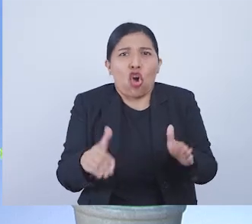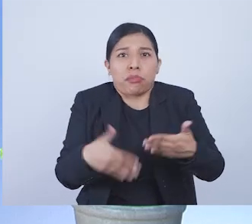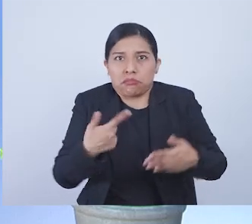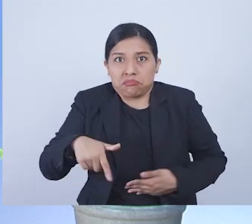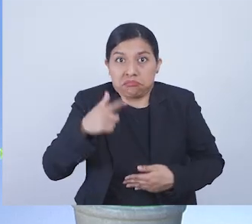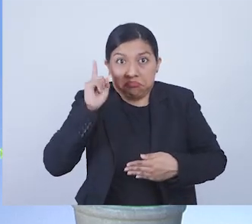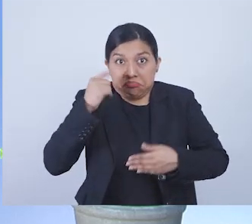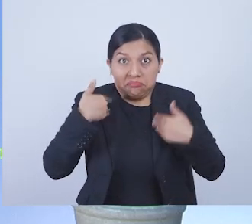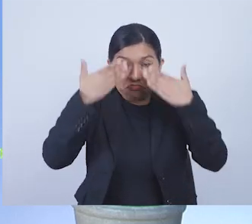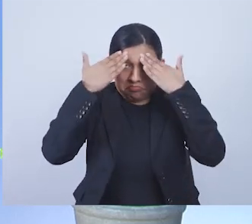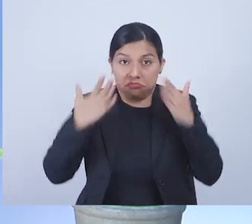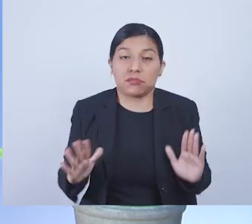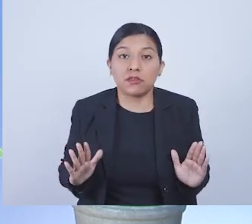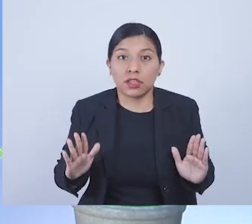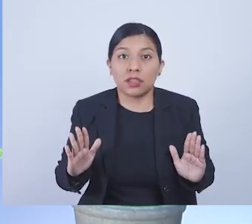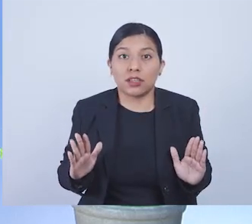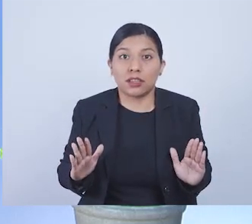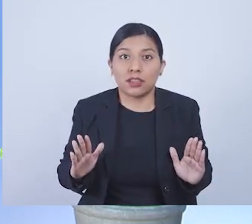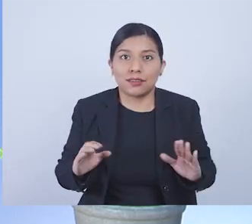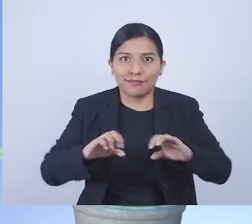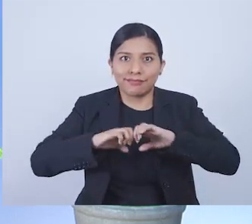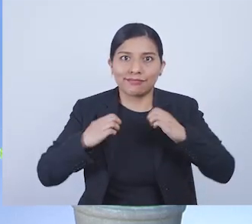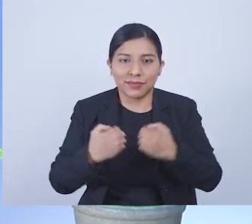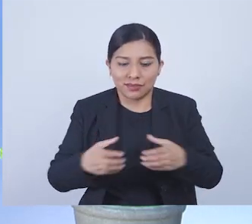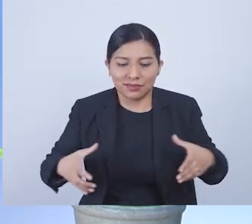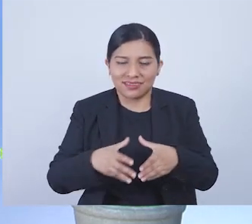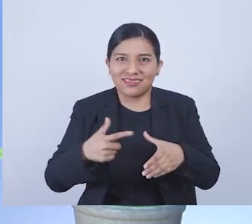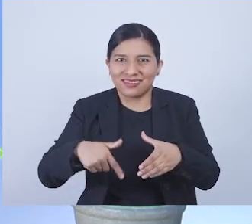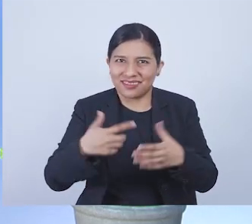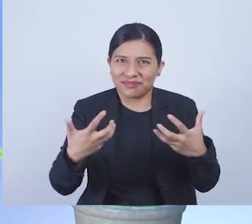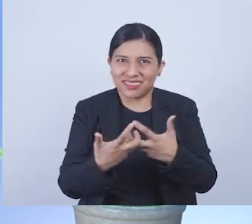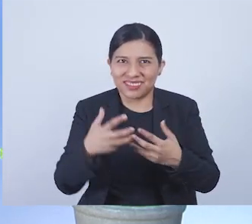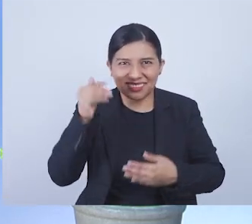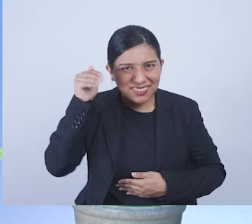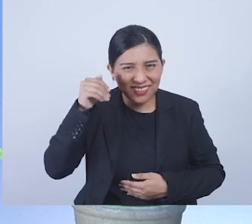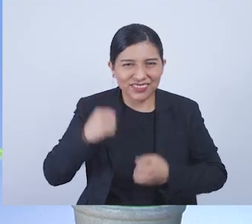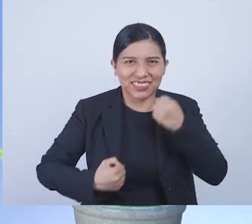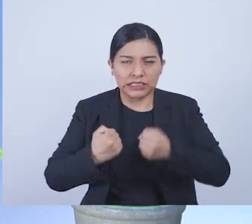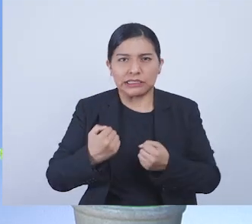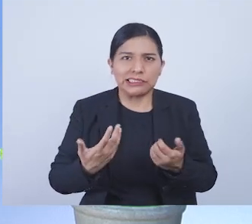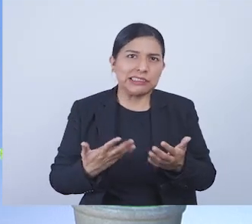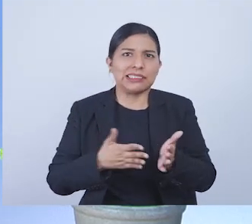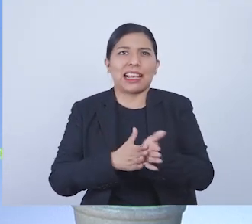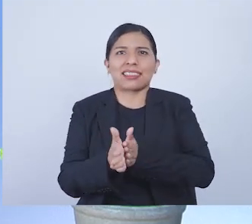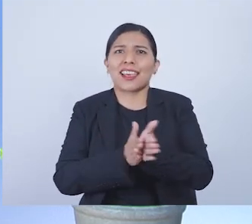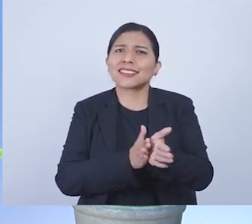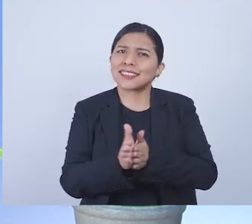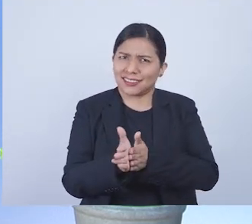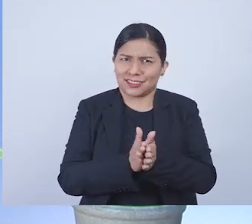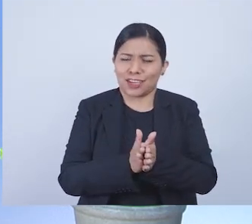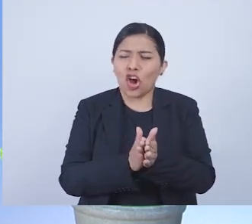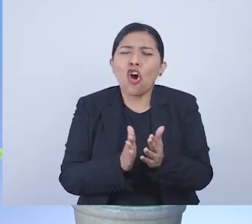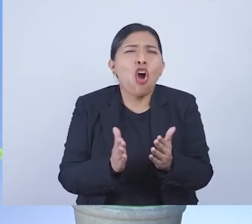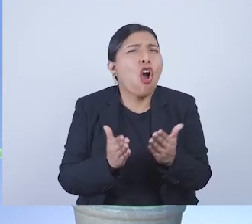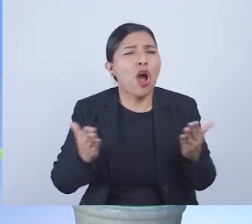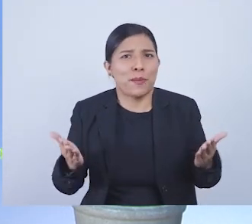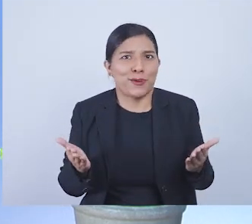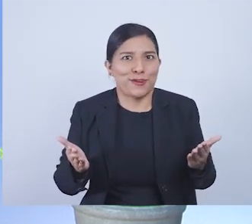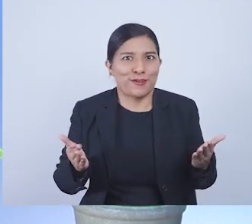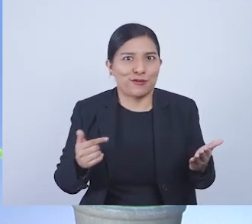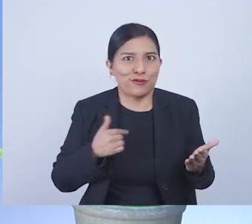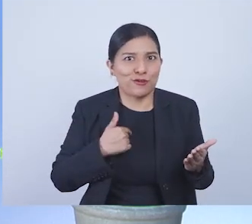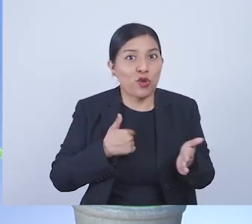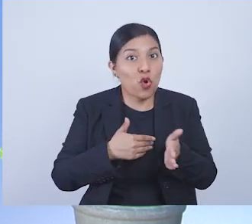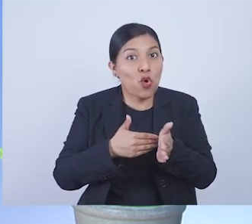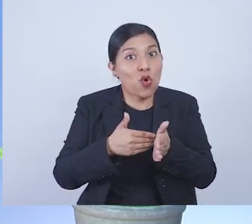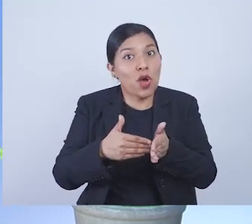un equipo de compañeros de educación física con el interés de cómo